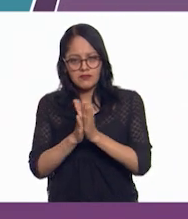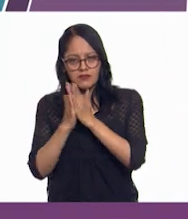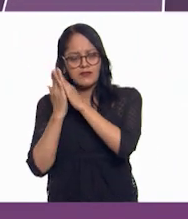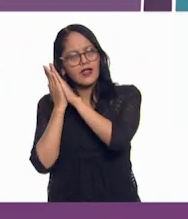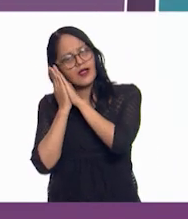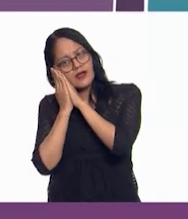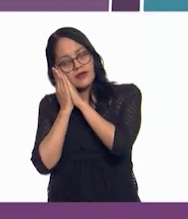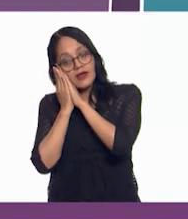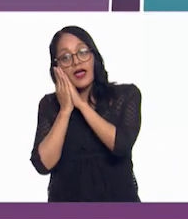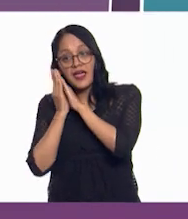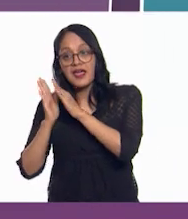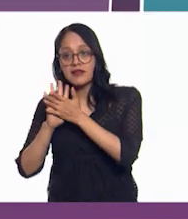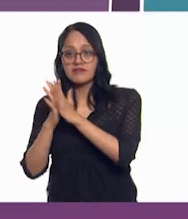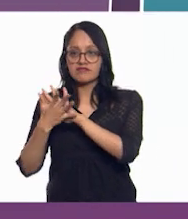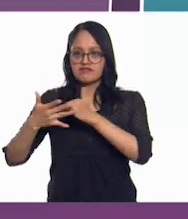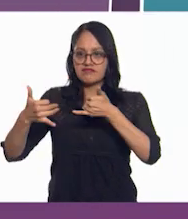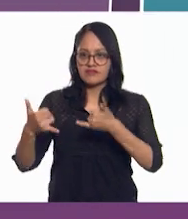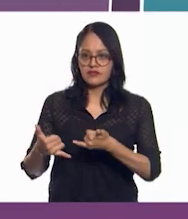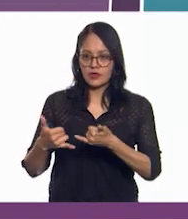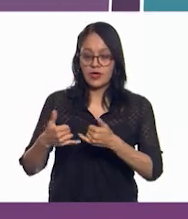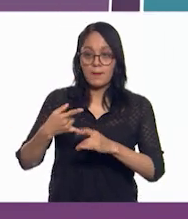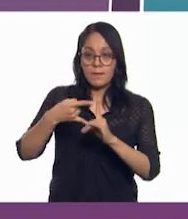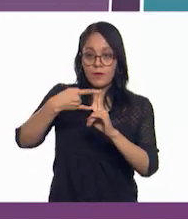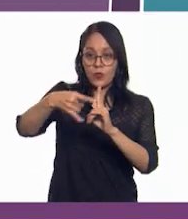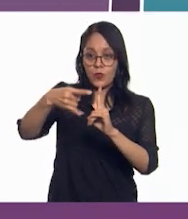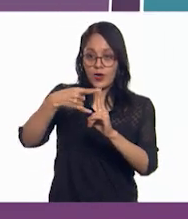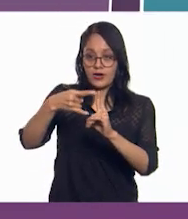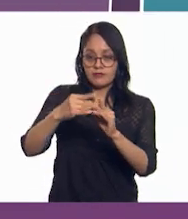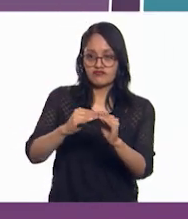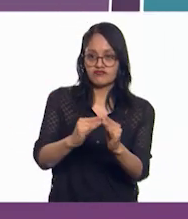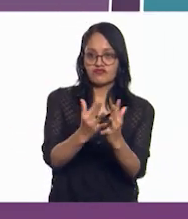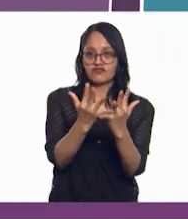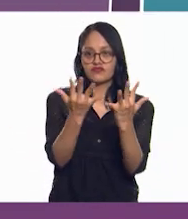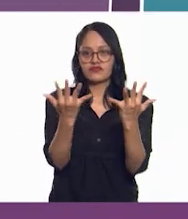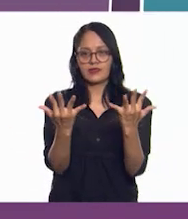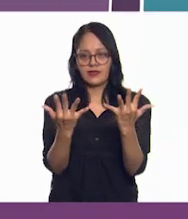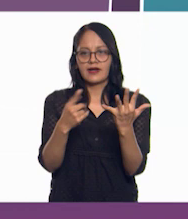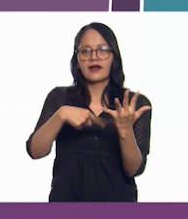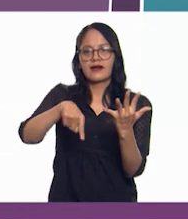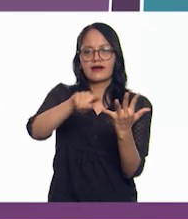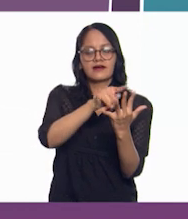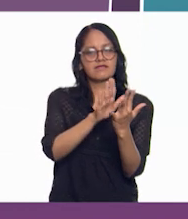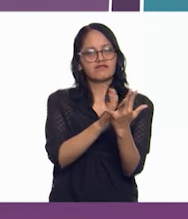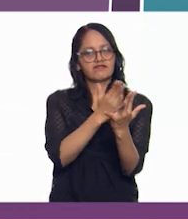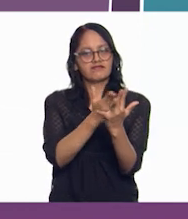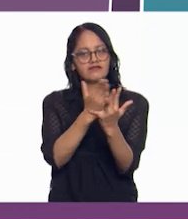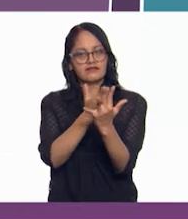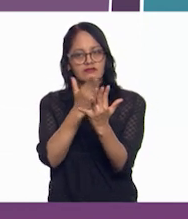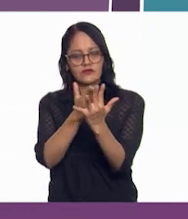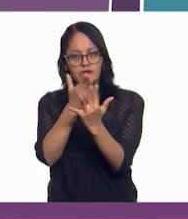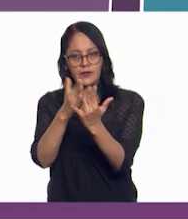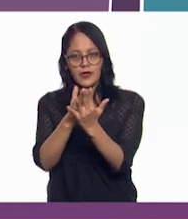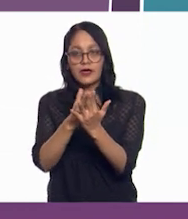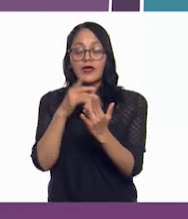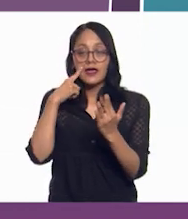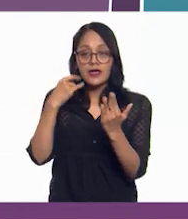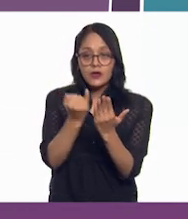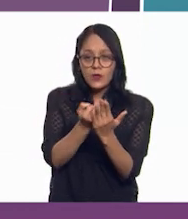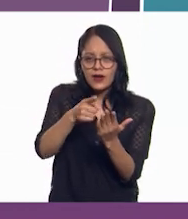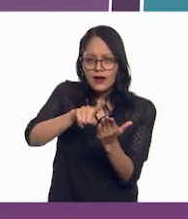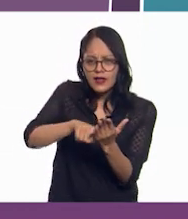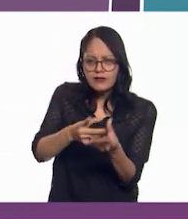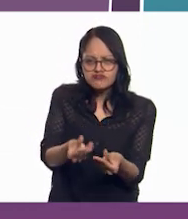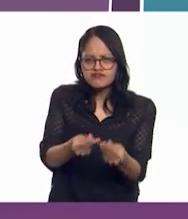en mi puerta, creció, movió sus hojas y sus nidos. Movió la elevación de su